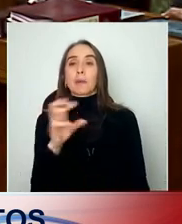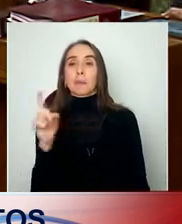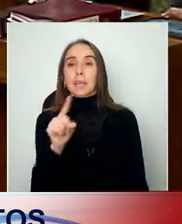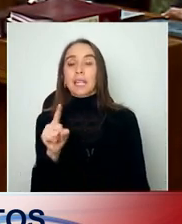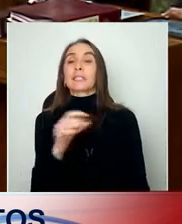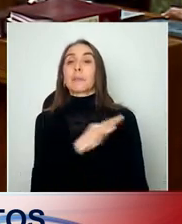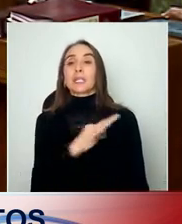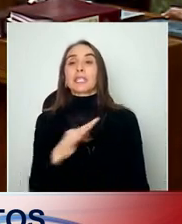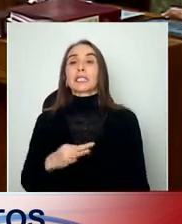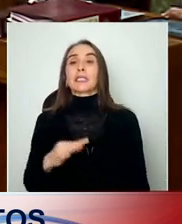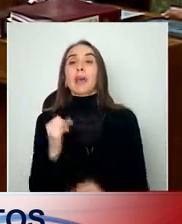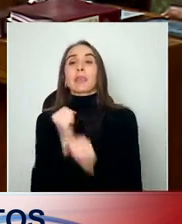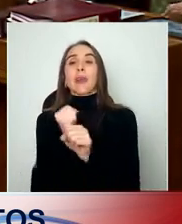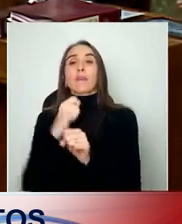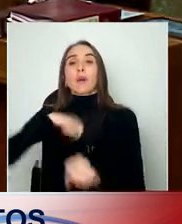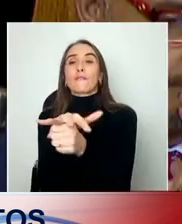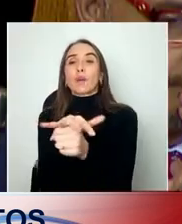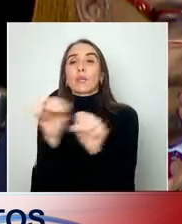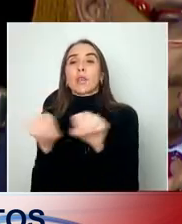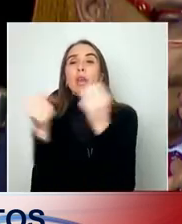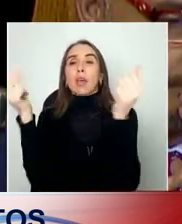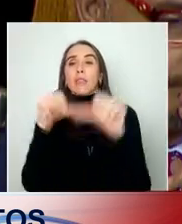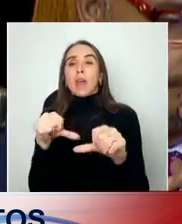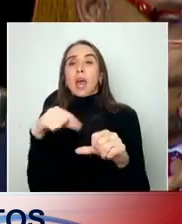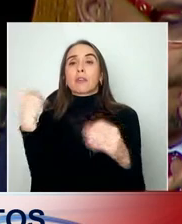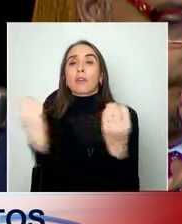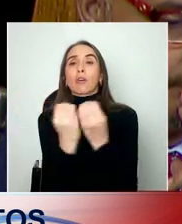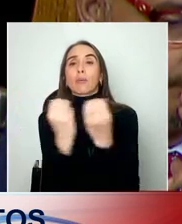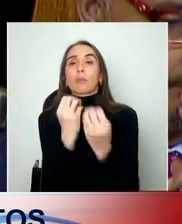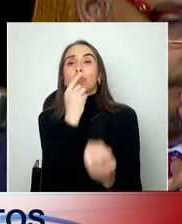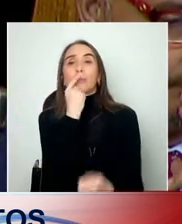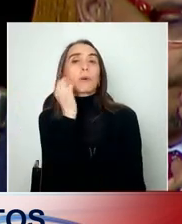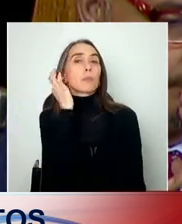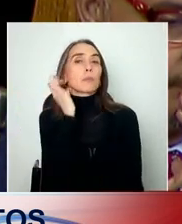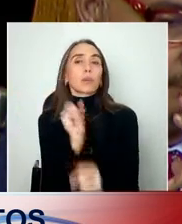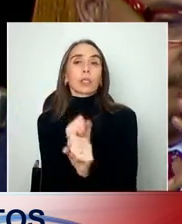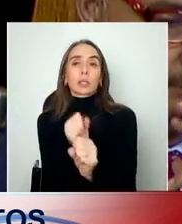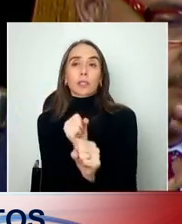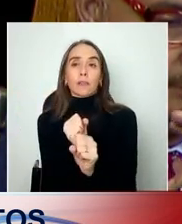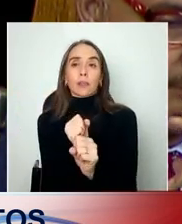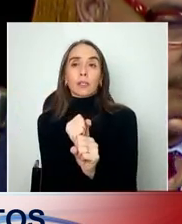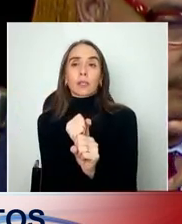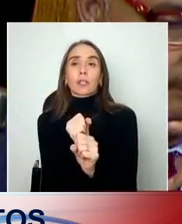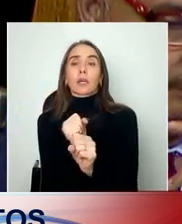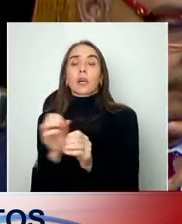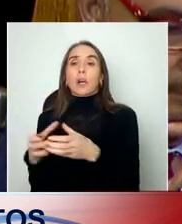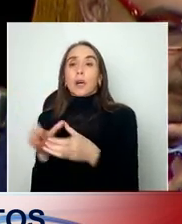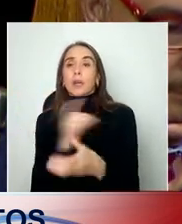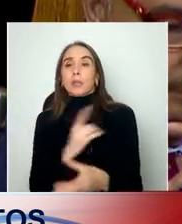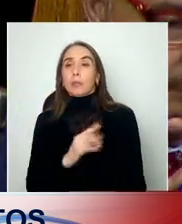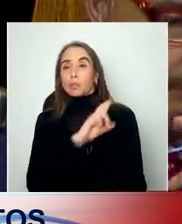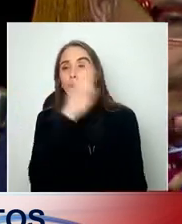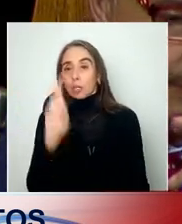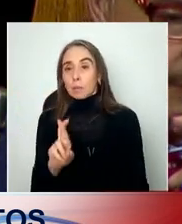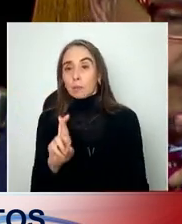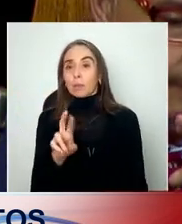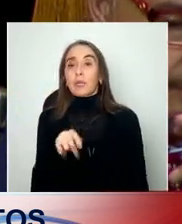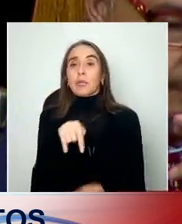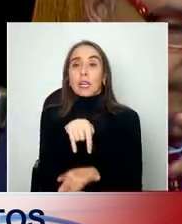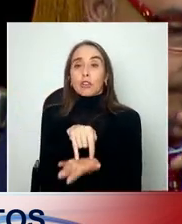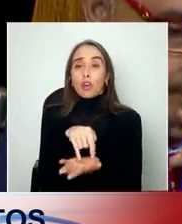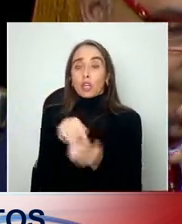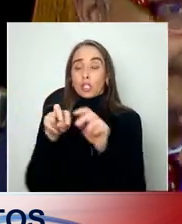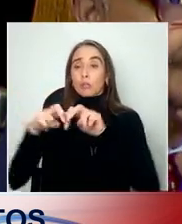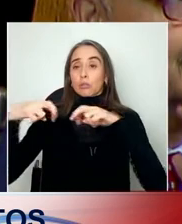al proyecto Para apoyar a este tipo de compañías a cumplir con el alza del salario mínimo el acuerdo consiste en un subsidio estable